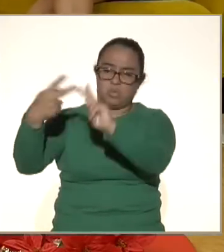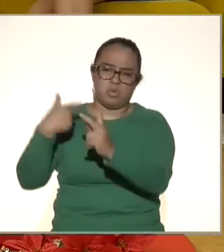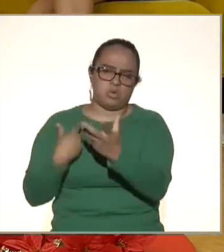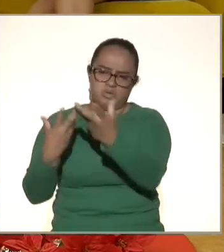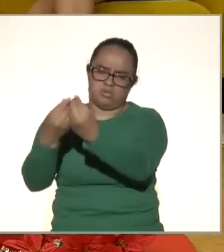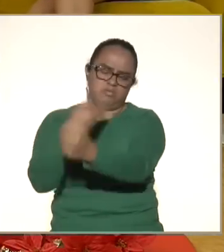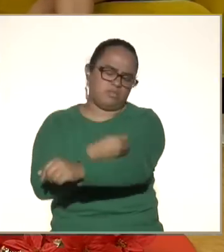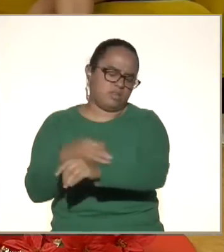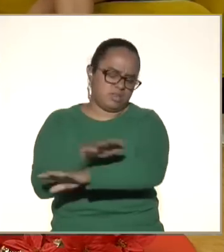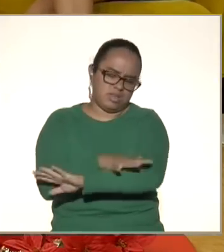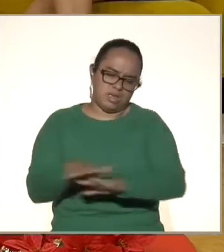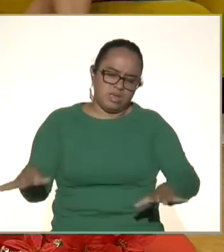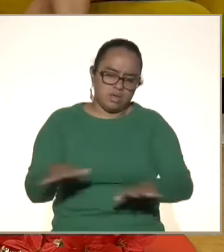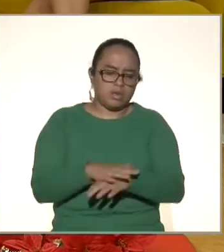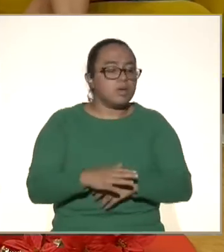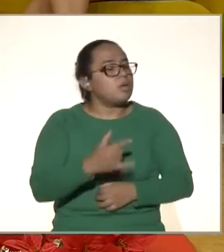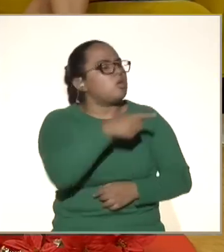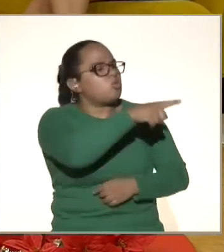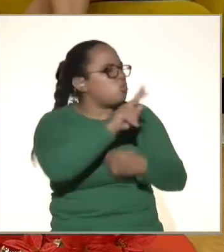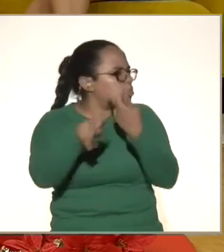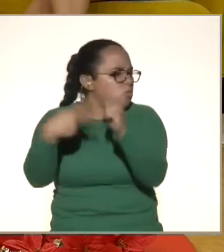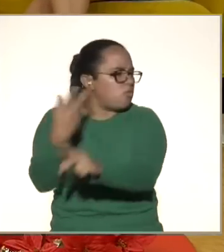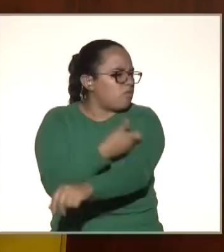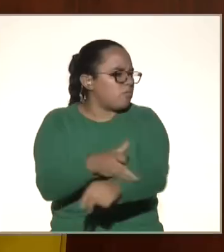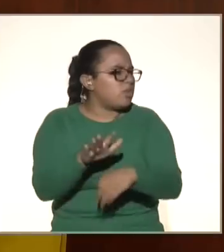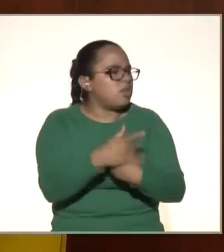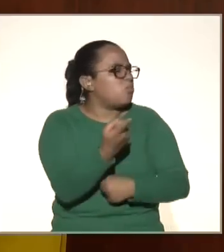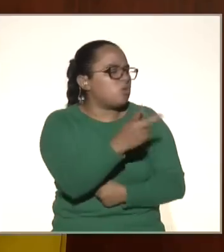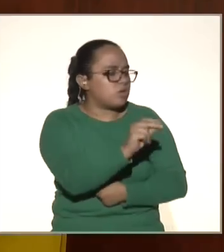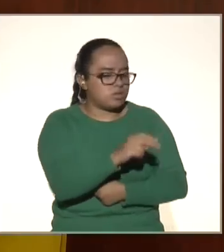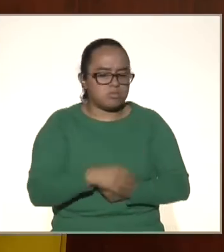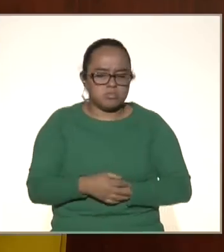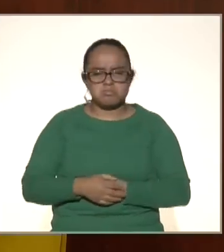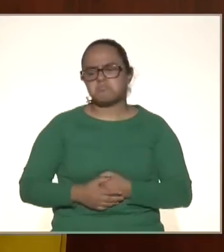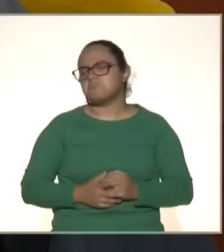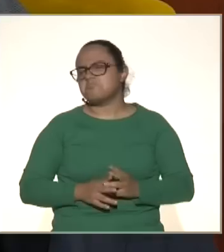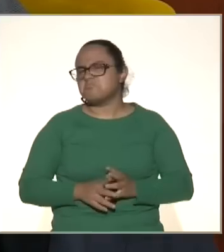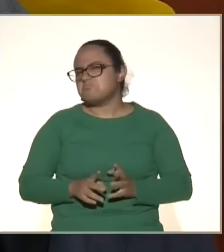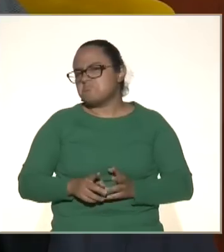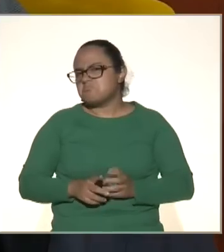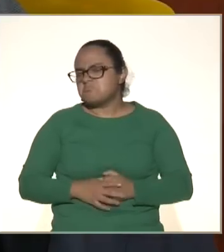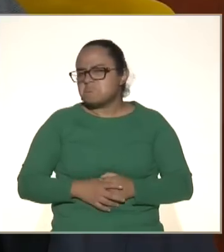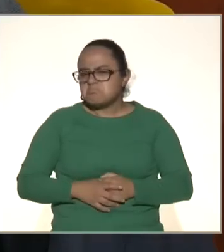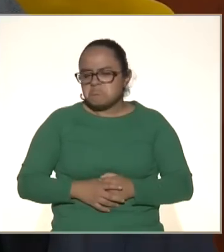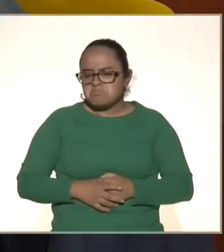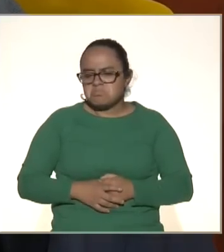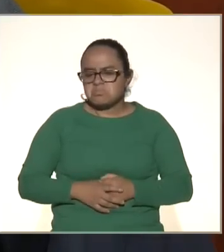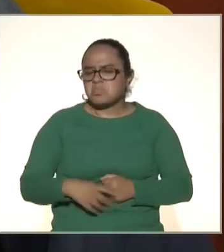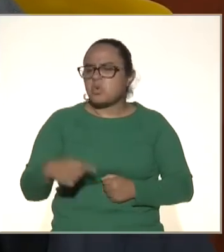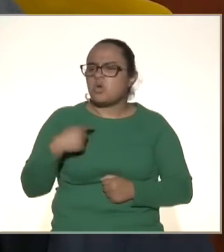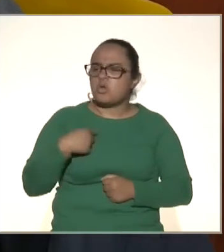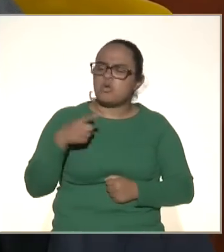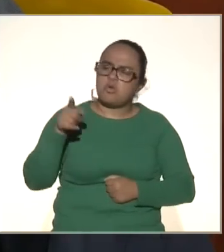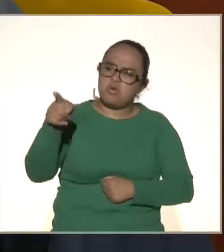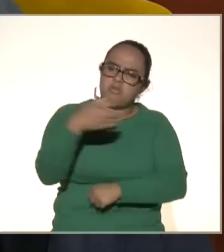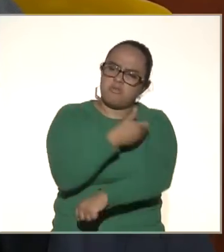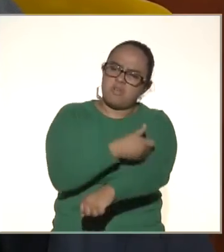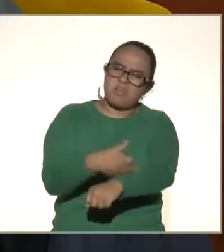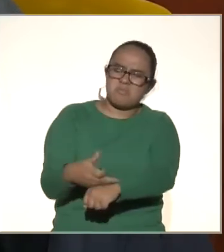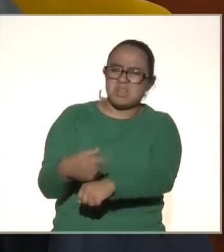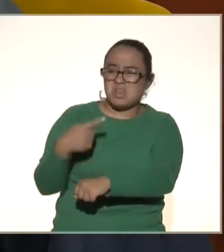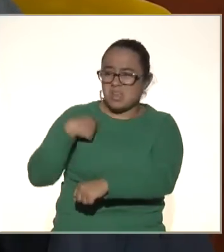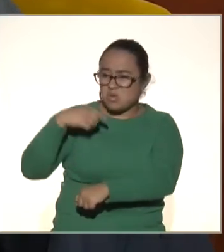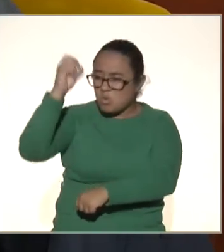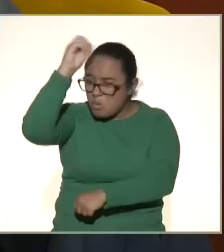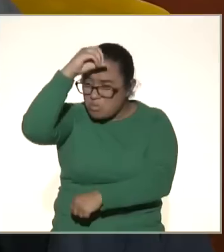voy, y te dicen, bueno, ¿y tú por qué ya no vas? ¿No? Tú puedes decir, vengo de una familia donde hoy difiero.